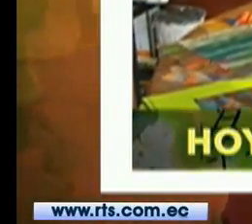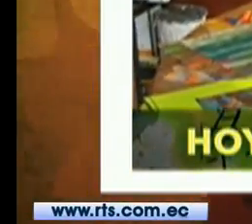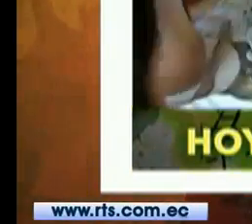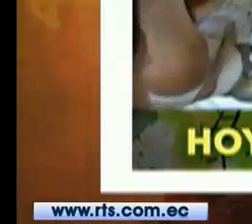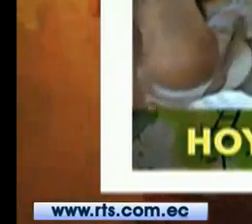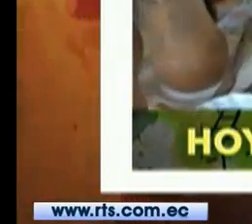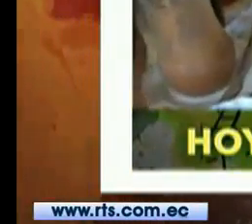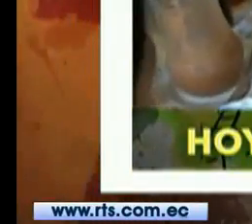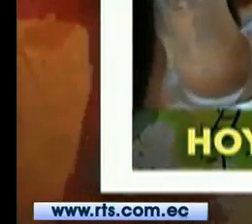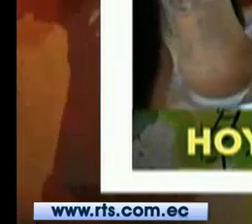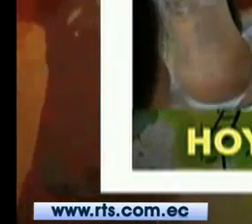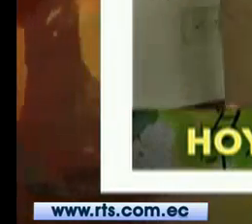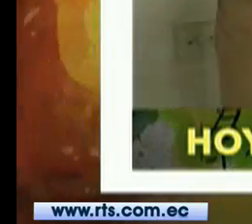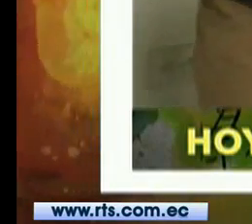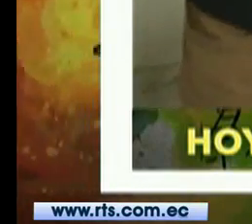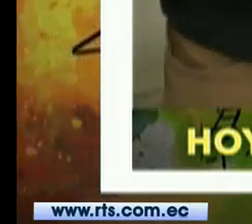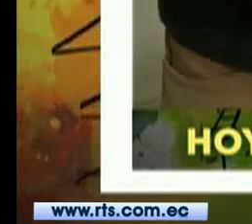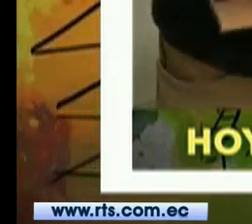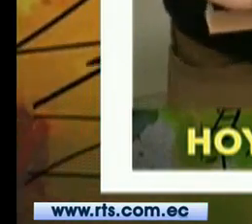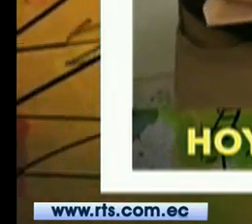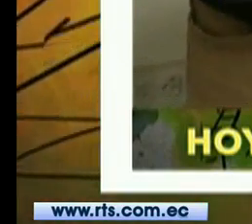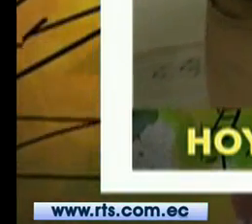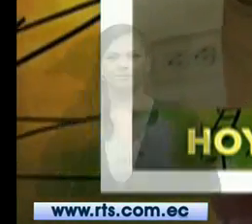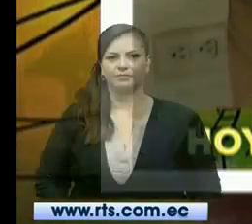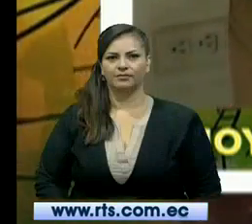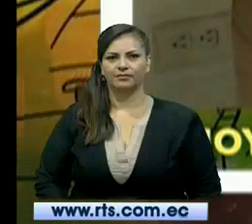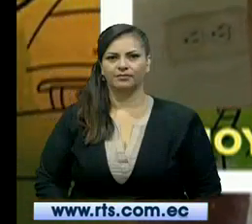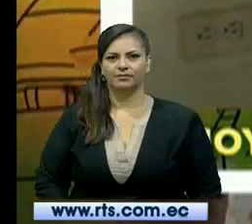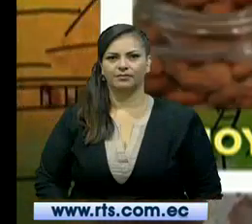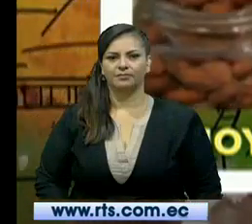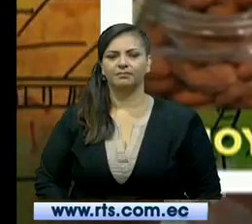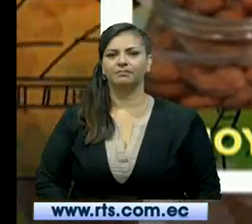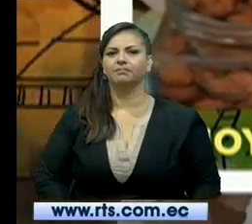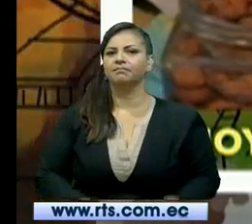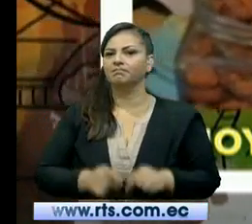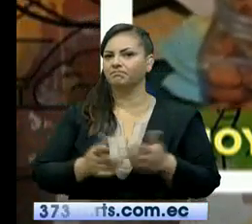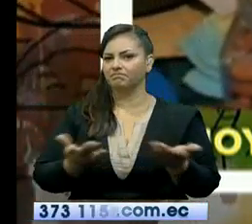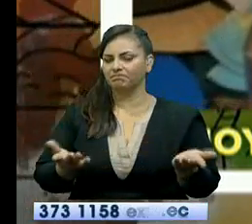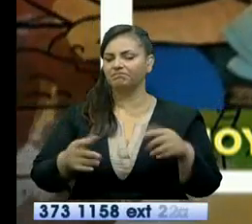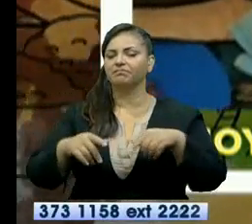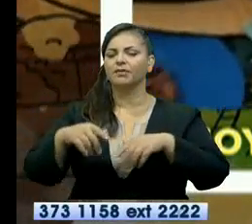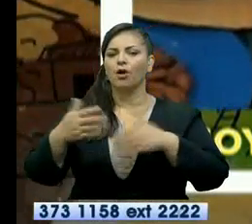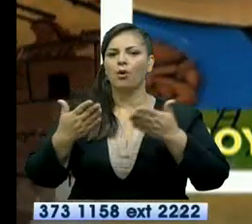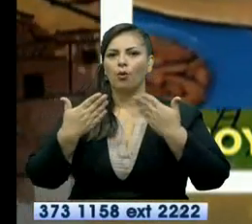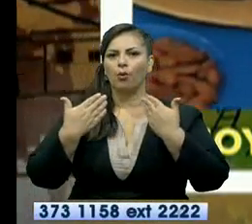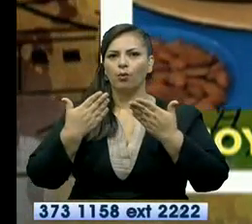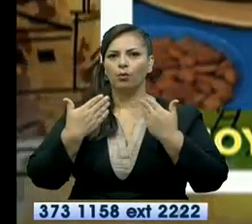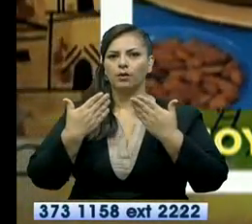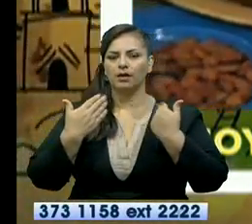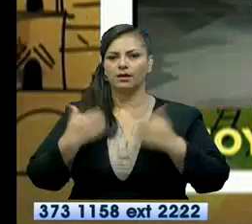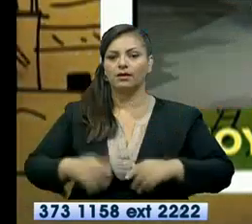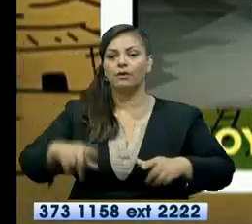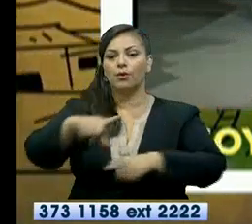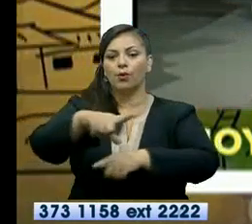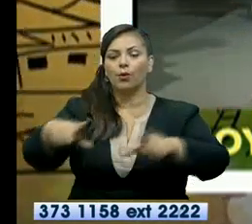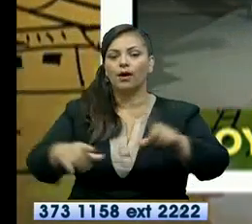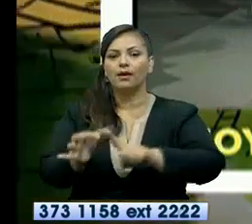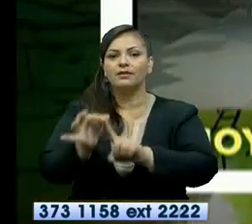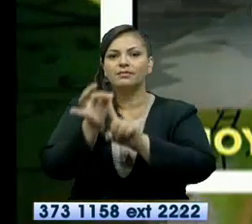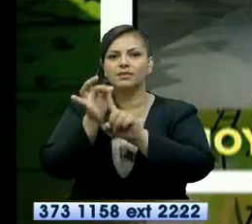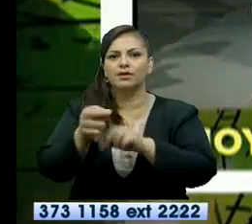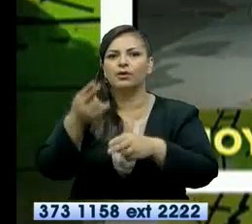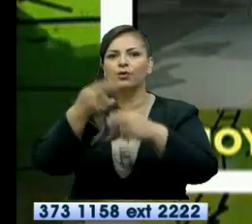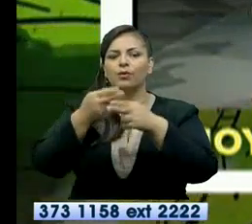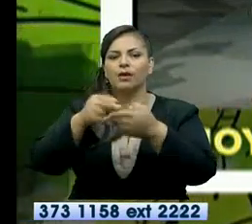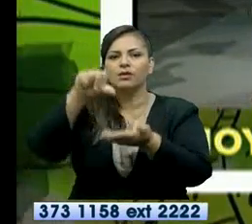elaborados artesanales a base de cacao ecuatoriano situado en la ciudad de guayaquil pero antes